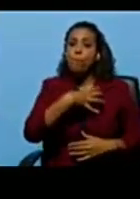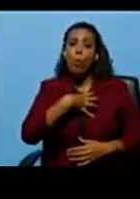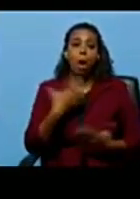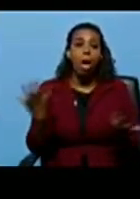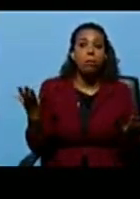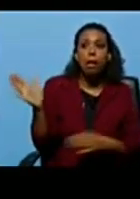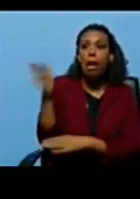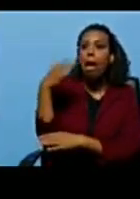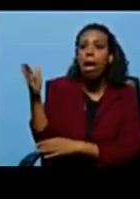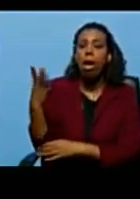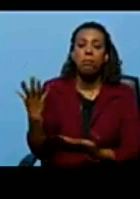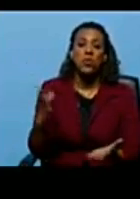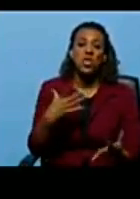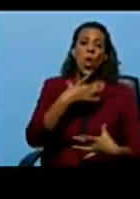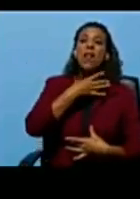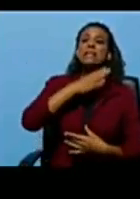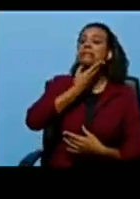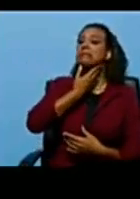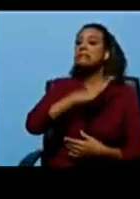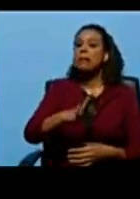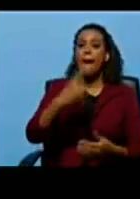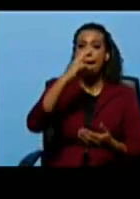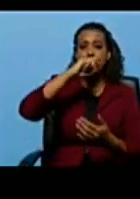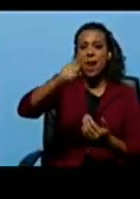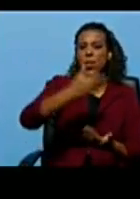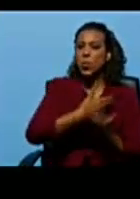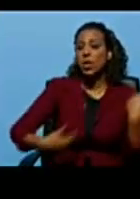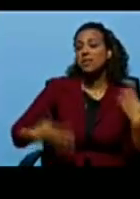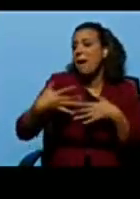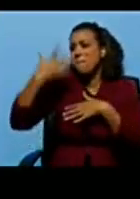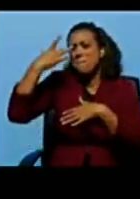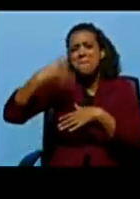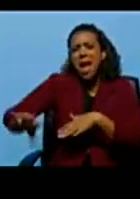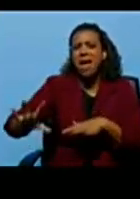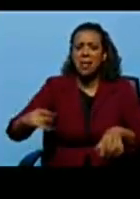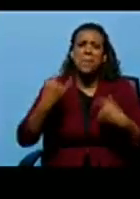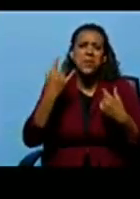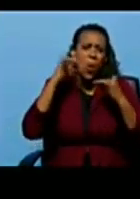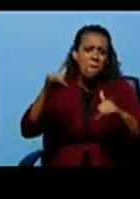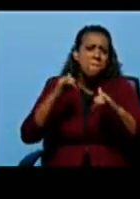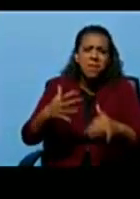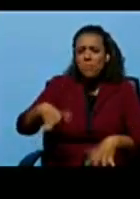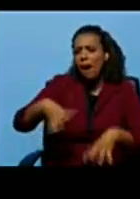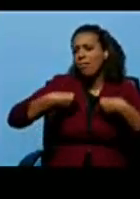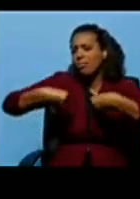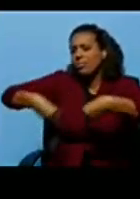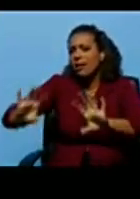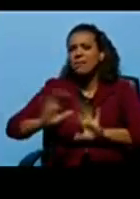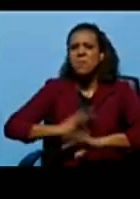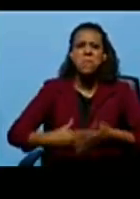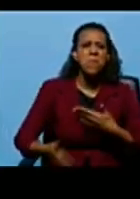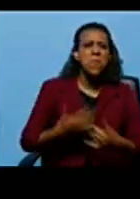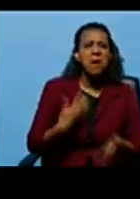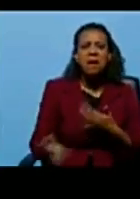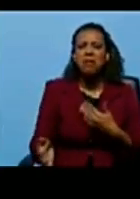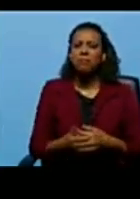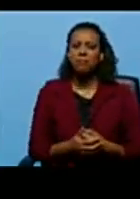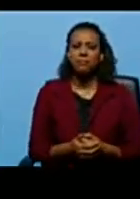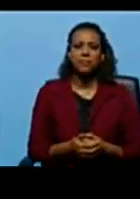quieren al presidente. Se van a dar cuenta que no vale la pena perder la vida y hasta ellos mismos lo entregan.